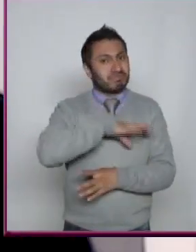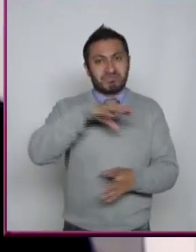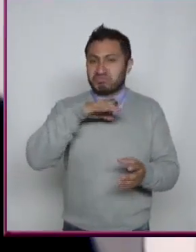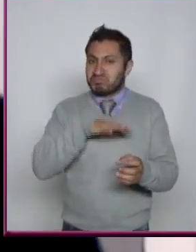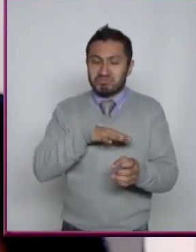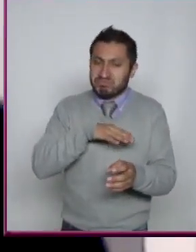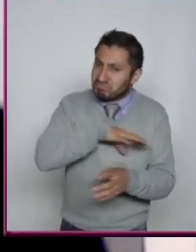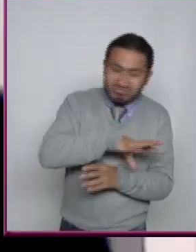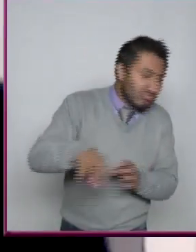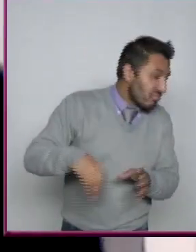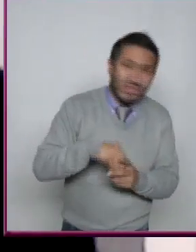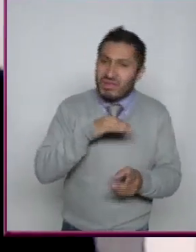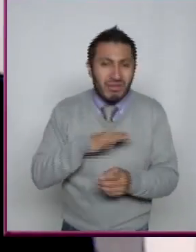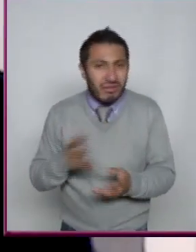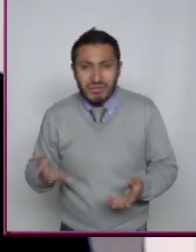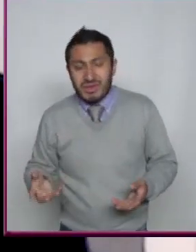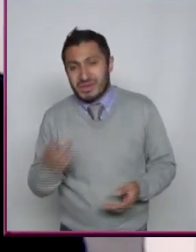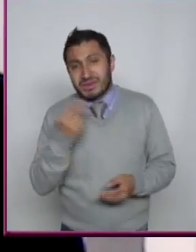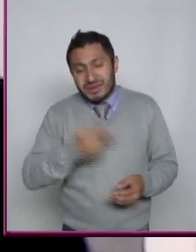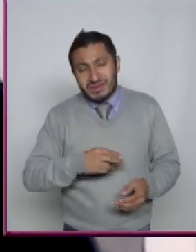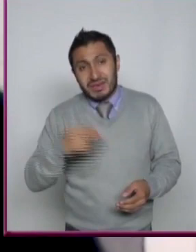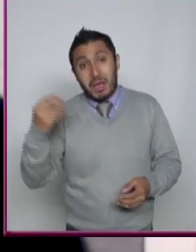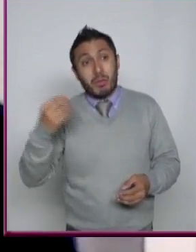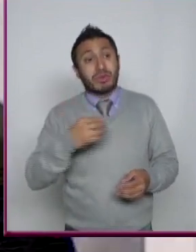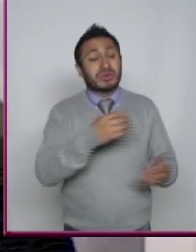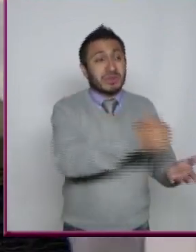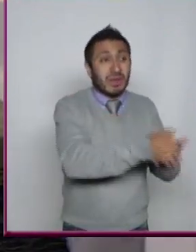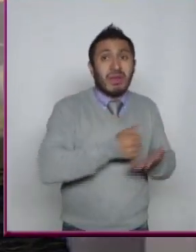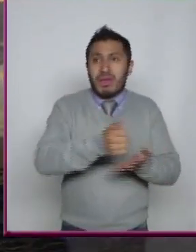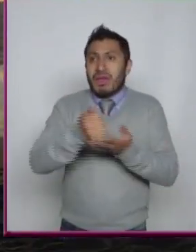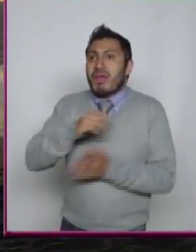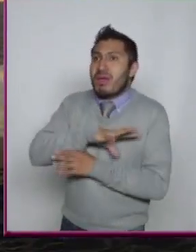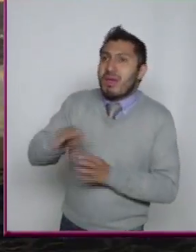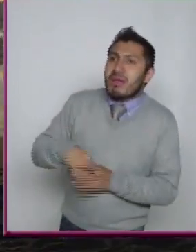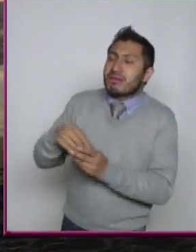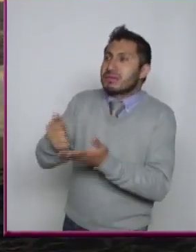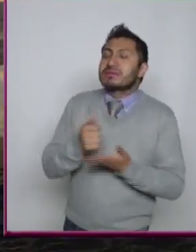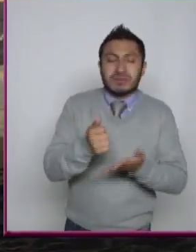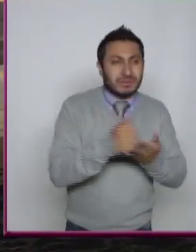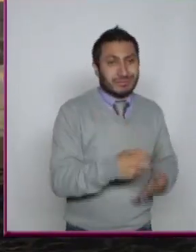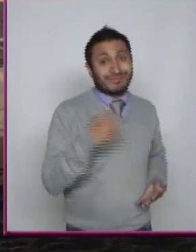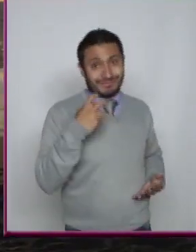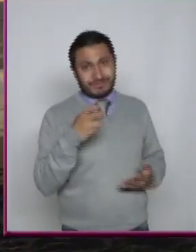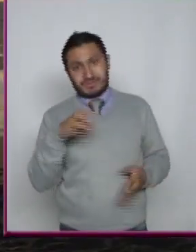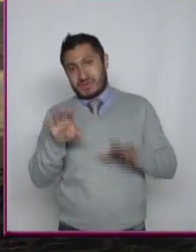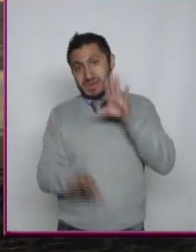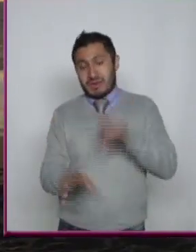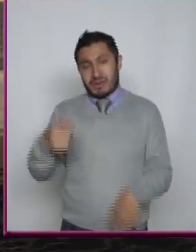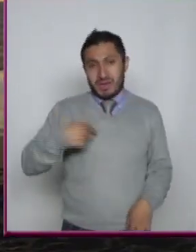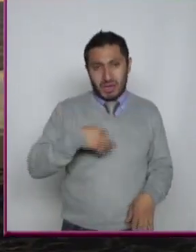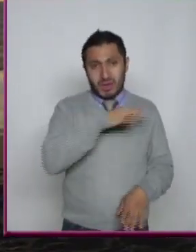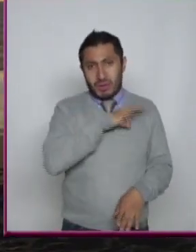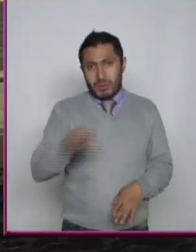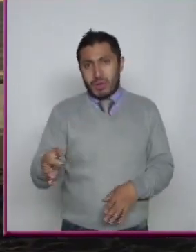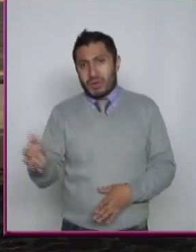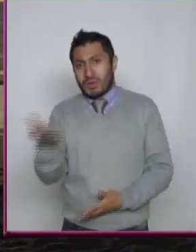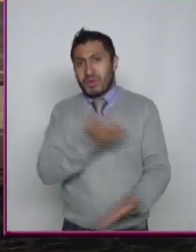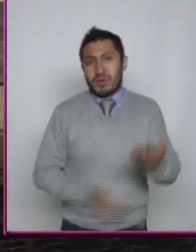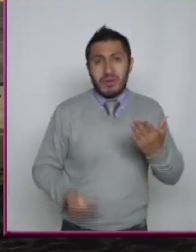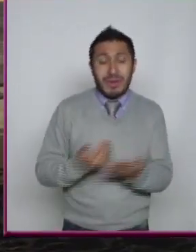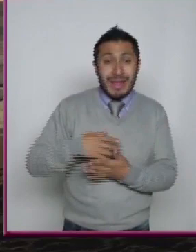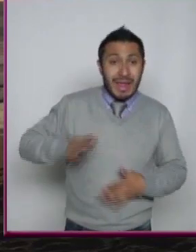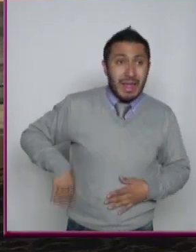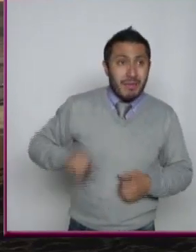que necesitamos complementar a alguien, ¿no? Y yo pienso, vaya, qué presión, o sea, a veces yo apenas puedo con mi vida y además tengo que complementar a